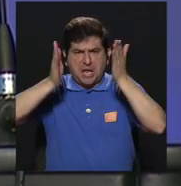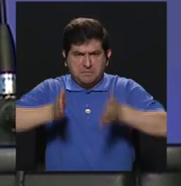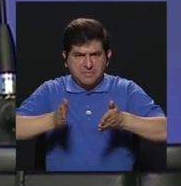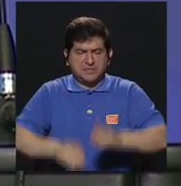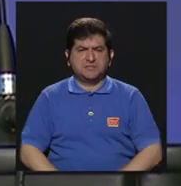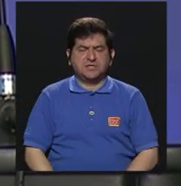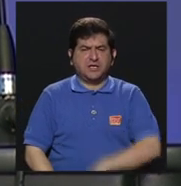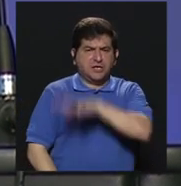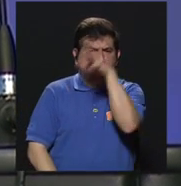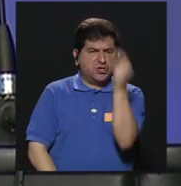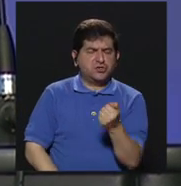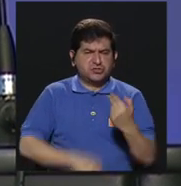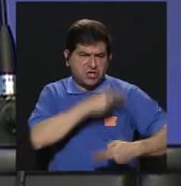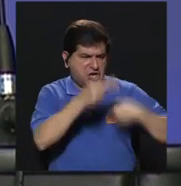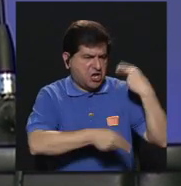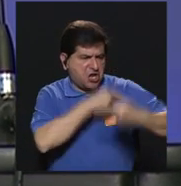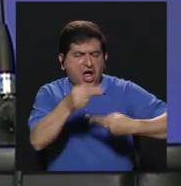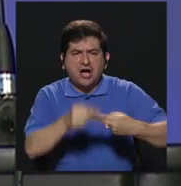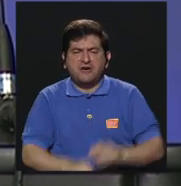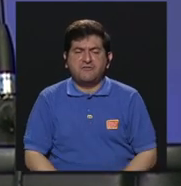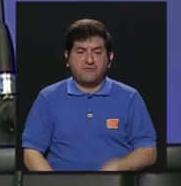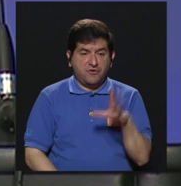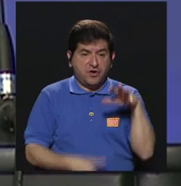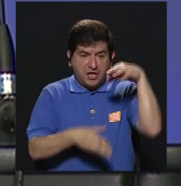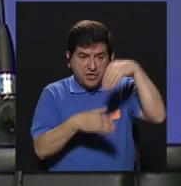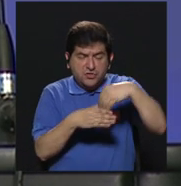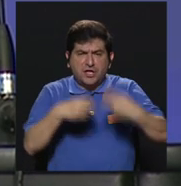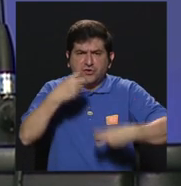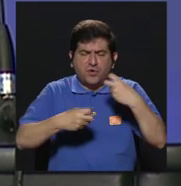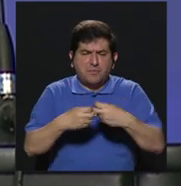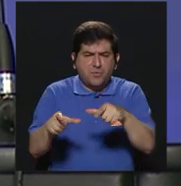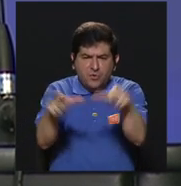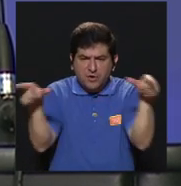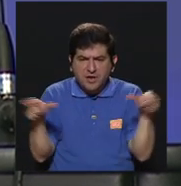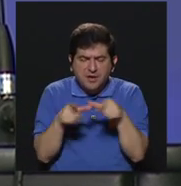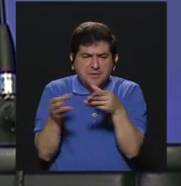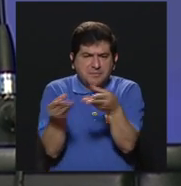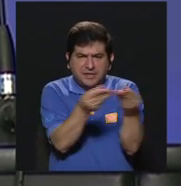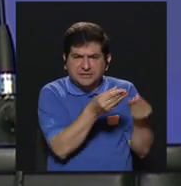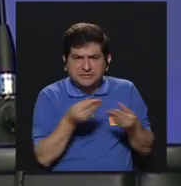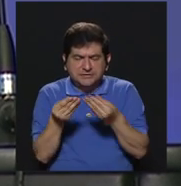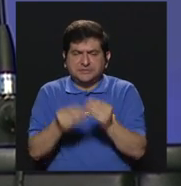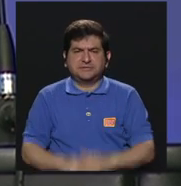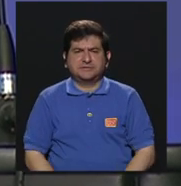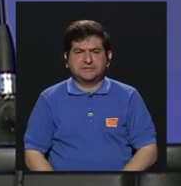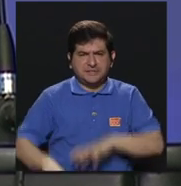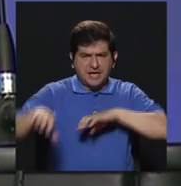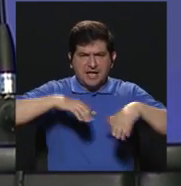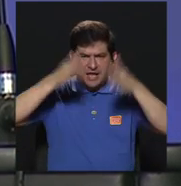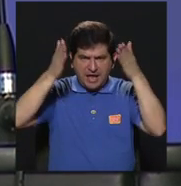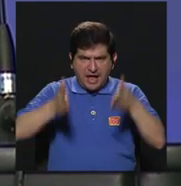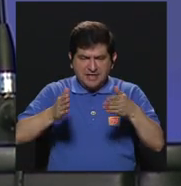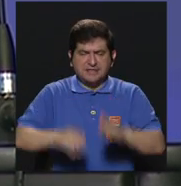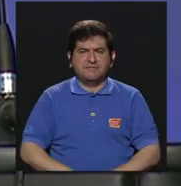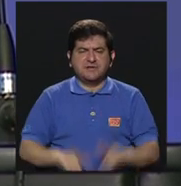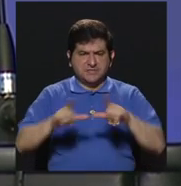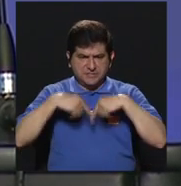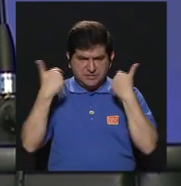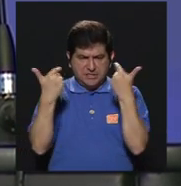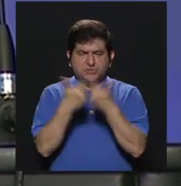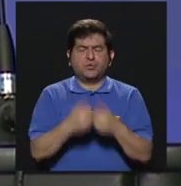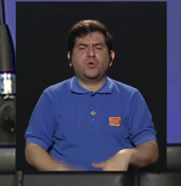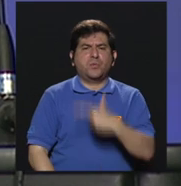y afrodescendientes inmersos en conflictos de tierras, los activistas del colectivo